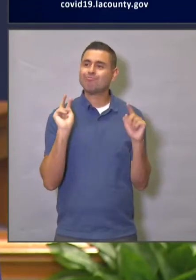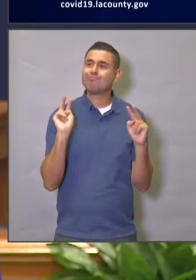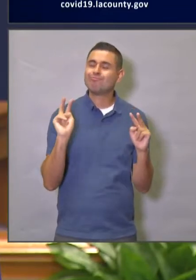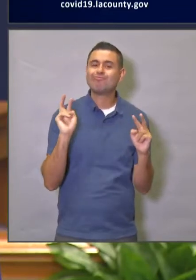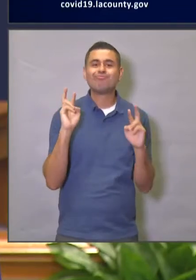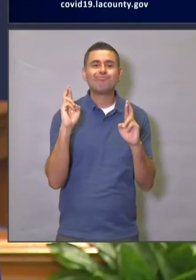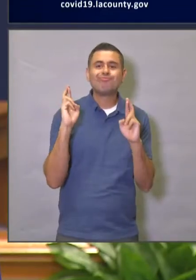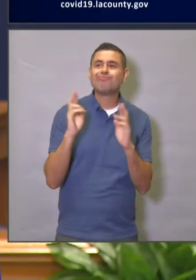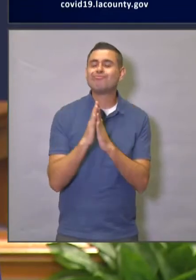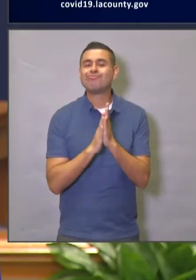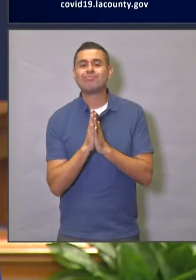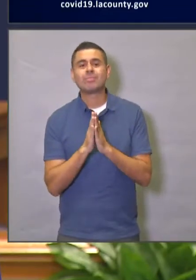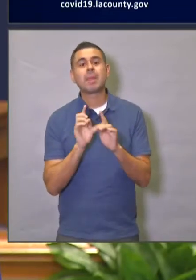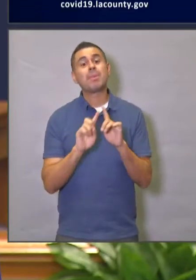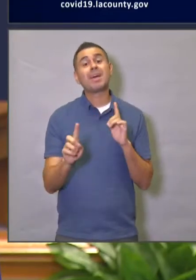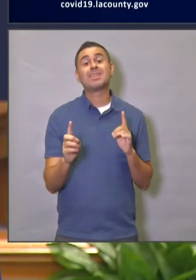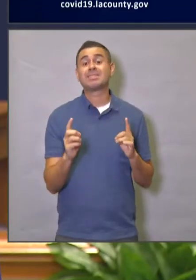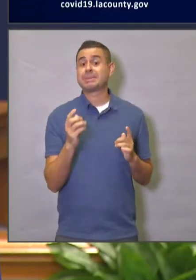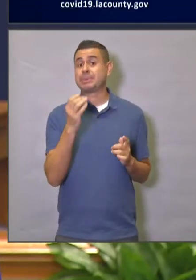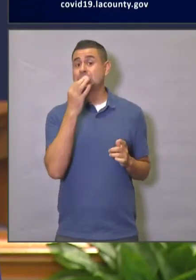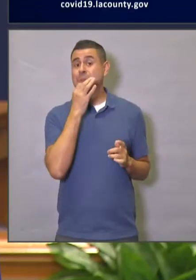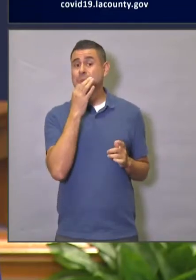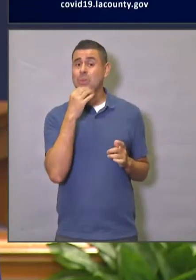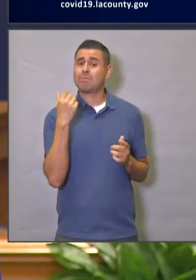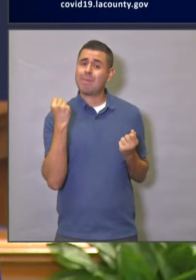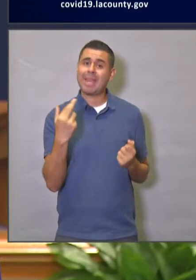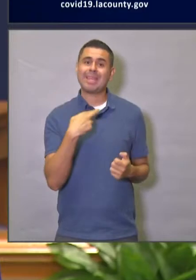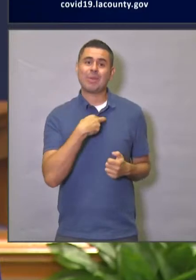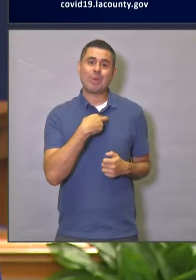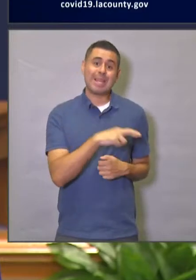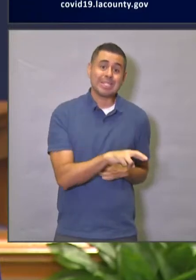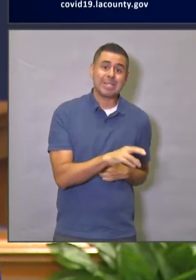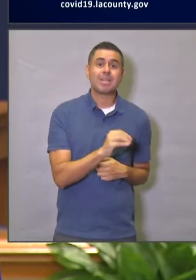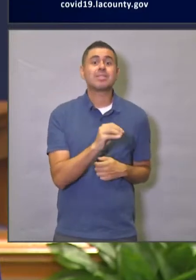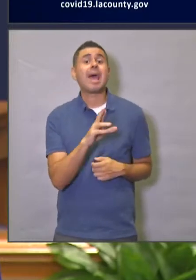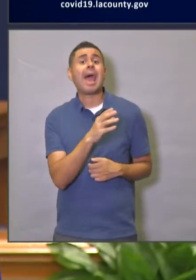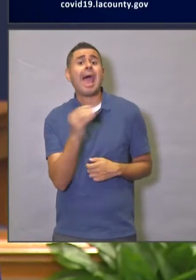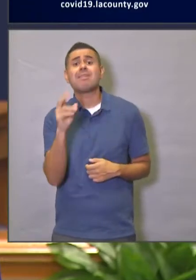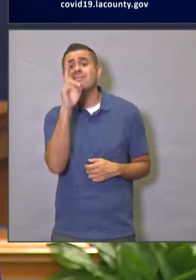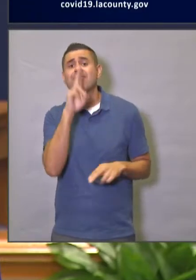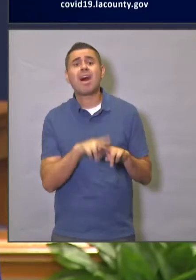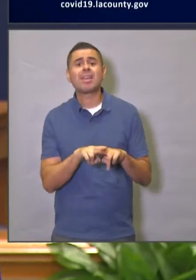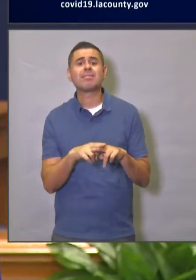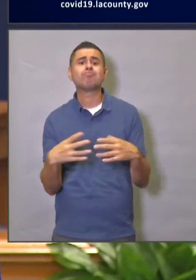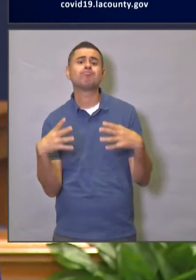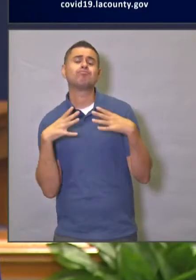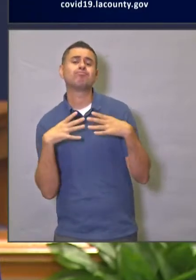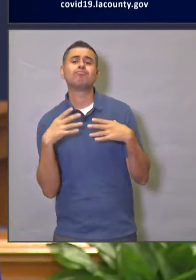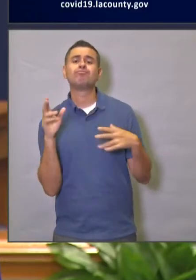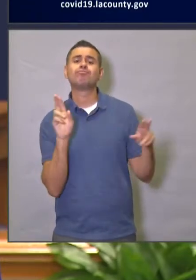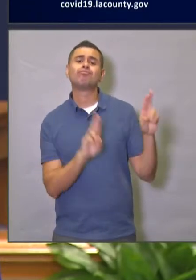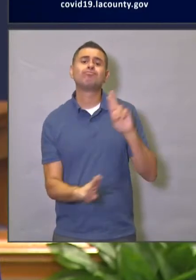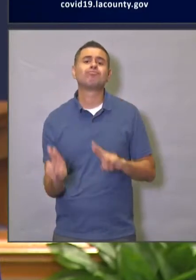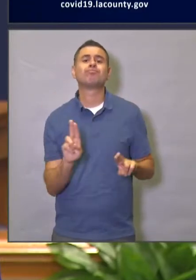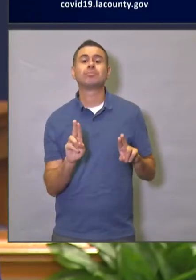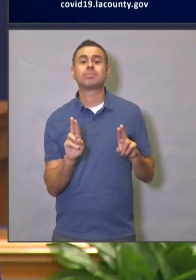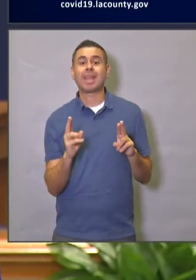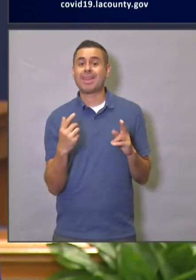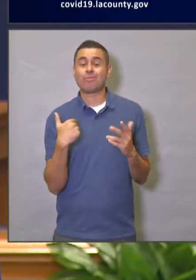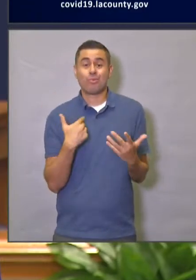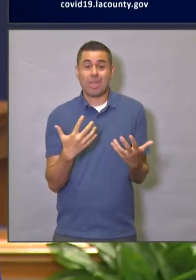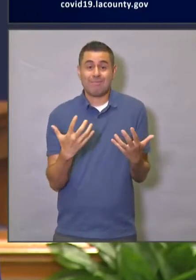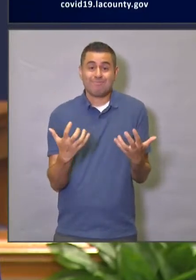2 meses habrán muchas festividades religiosas y no religiosas y por lo tanto la mayoría solemos pasar tiempo